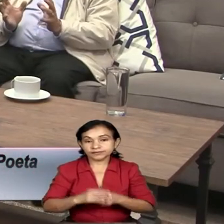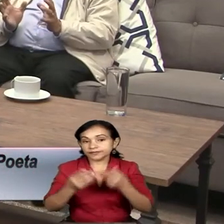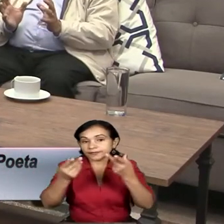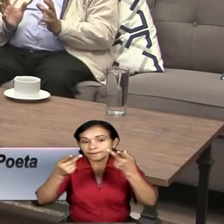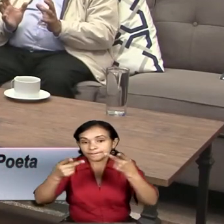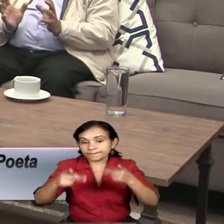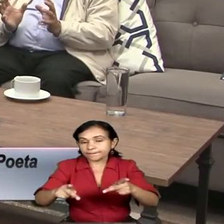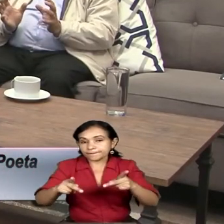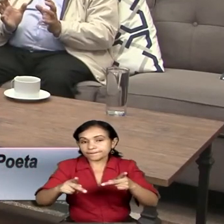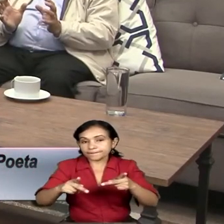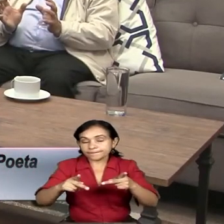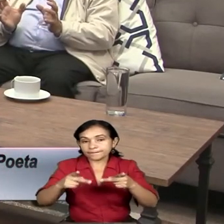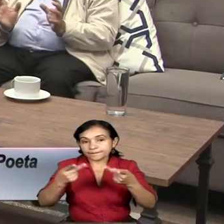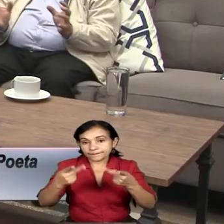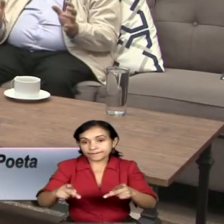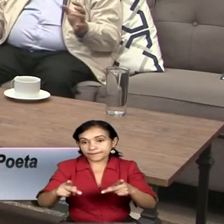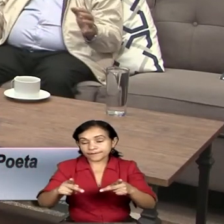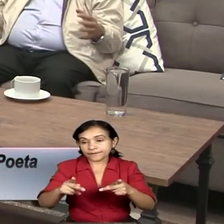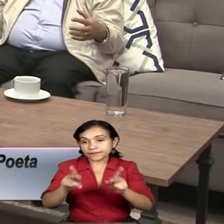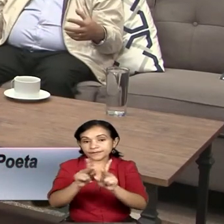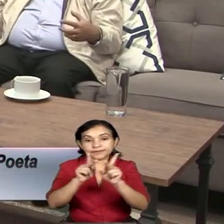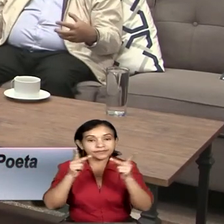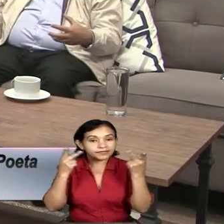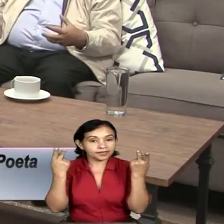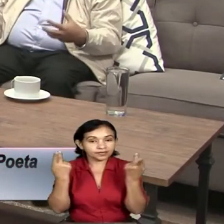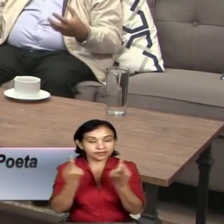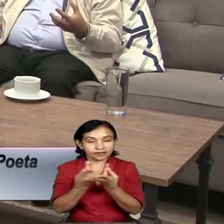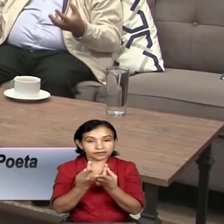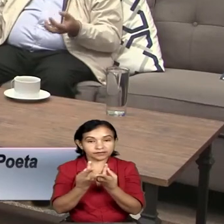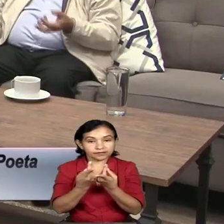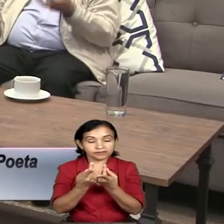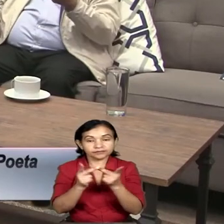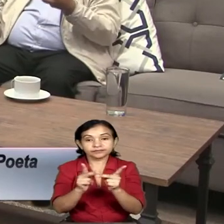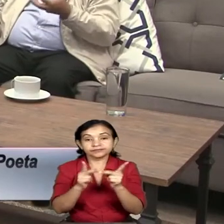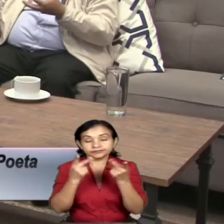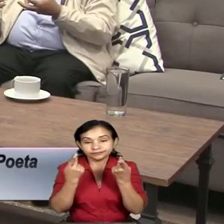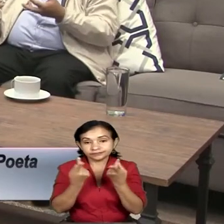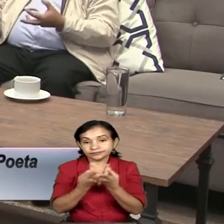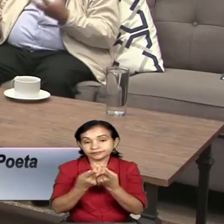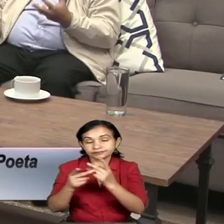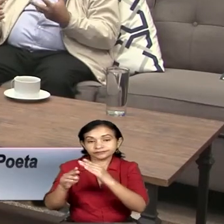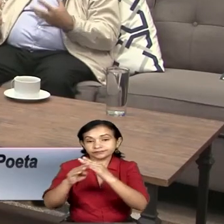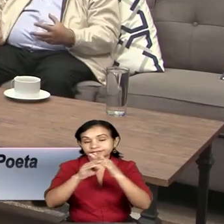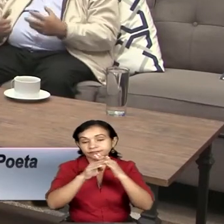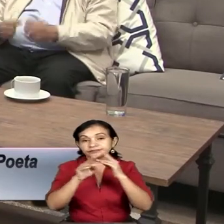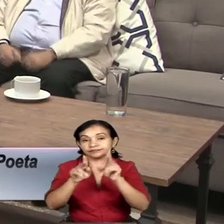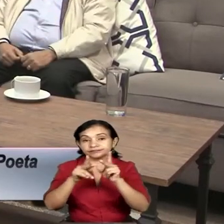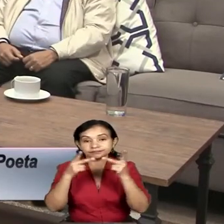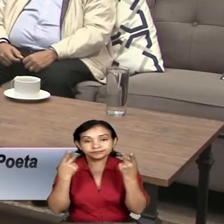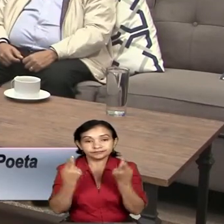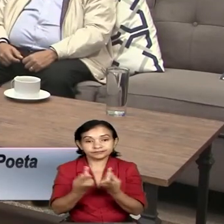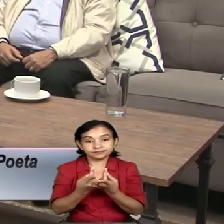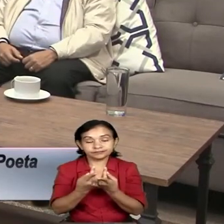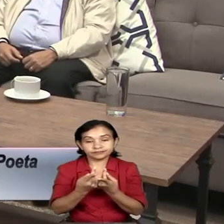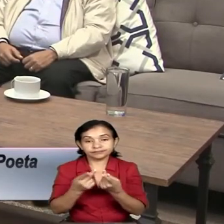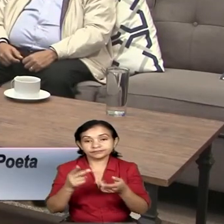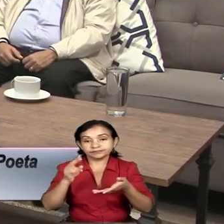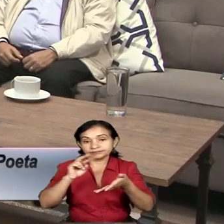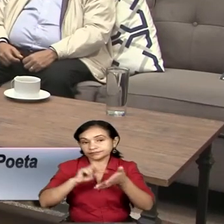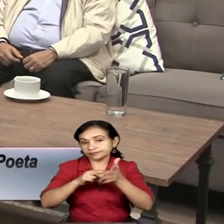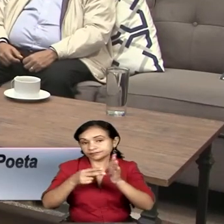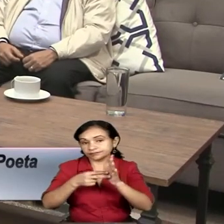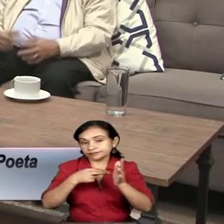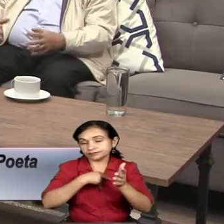pero hay una, hay un pueblo que está resistiendo permanentemente. Y eso es lo que el